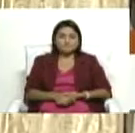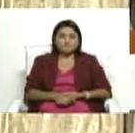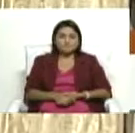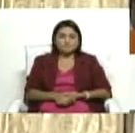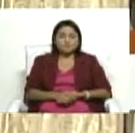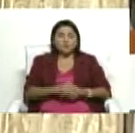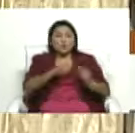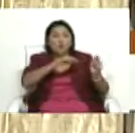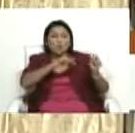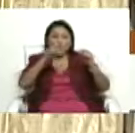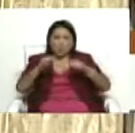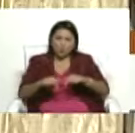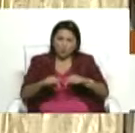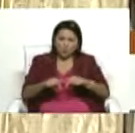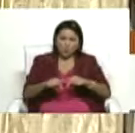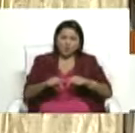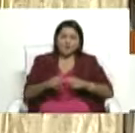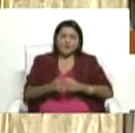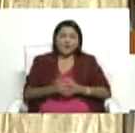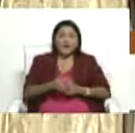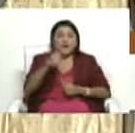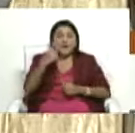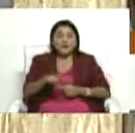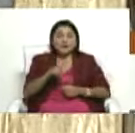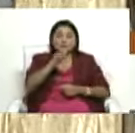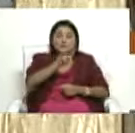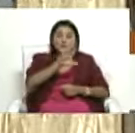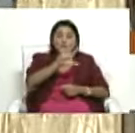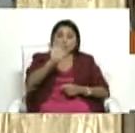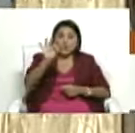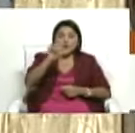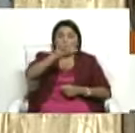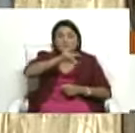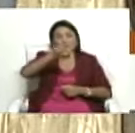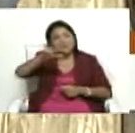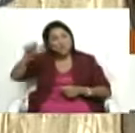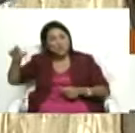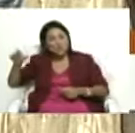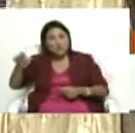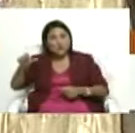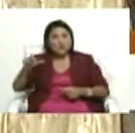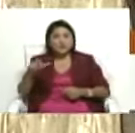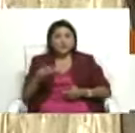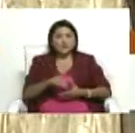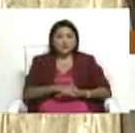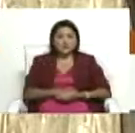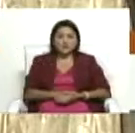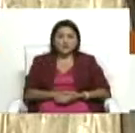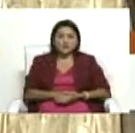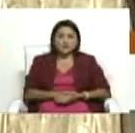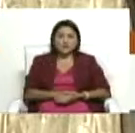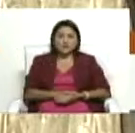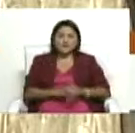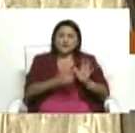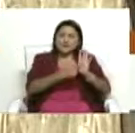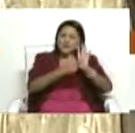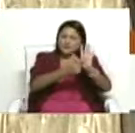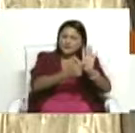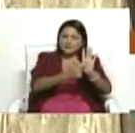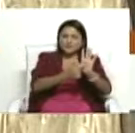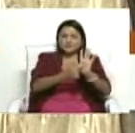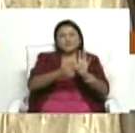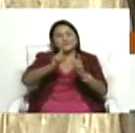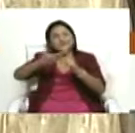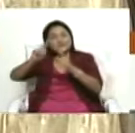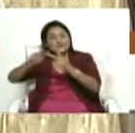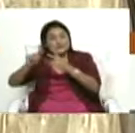Hoy aquí están 150 personas que representan todos estos amplios